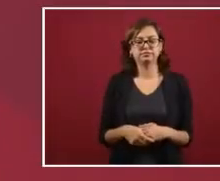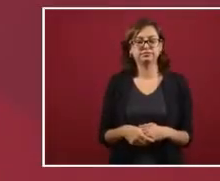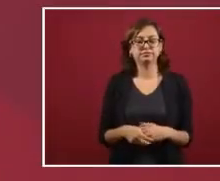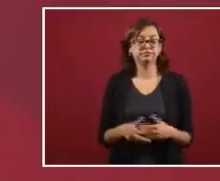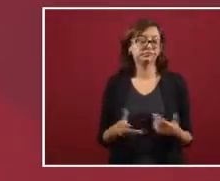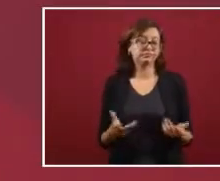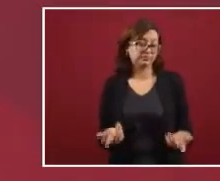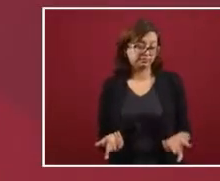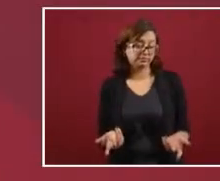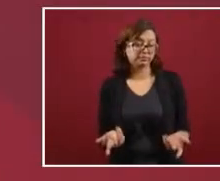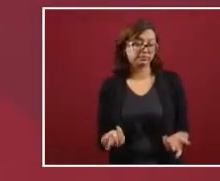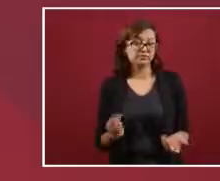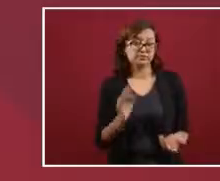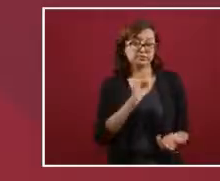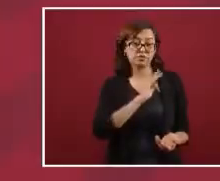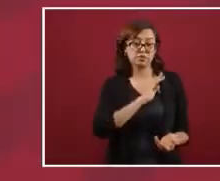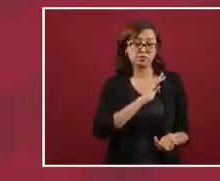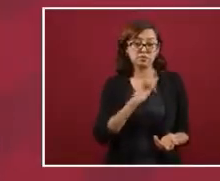Entonces, eso nos permite